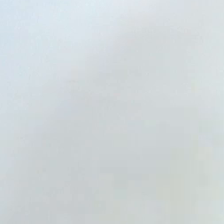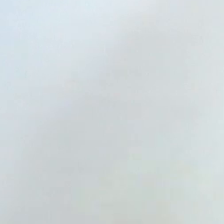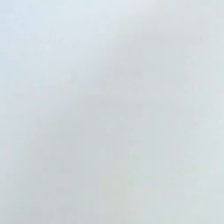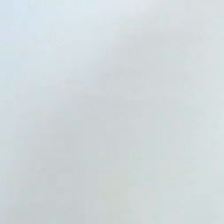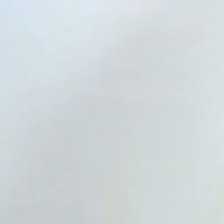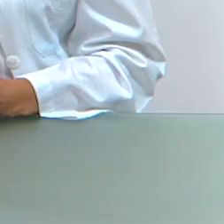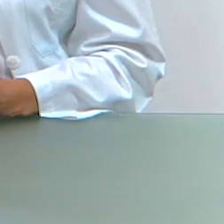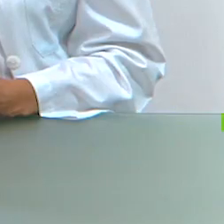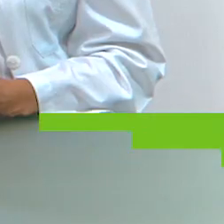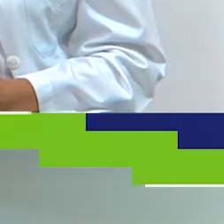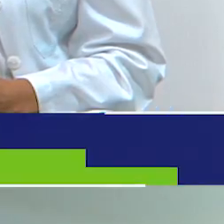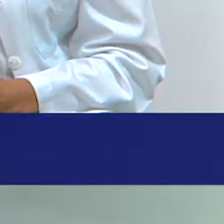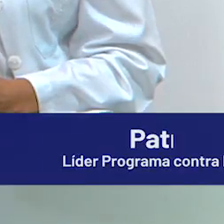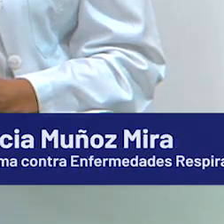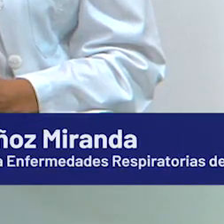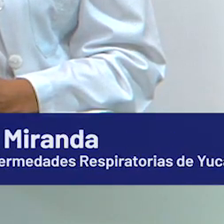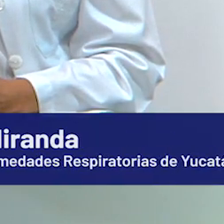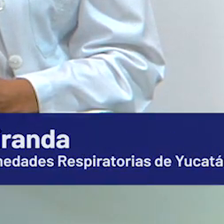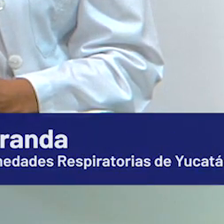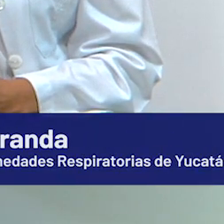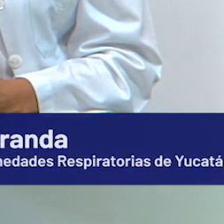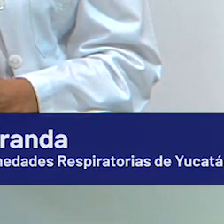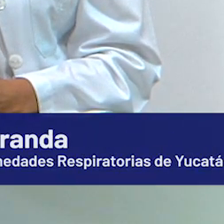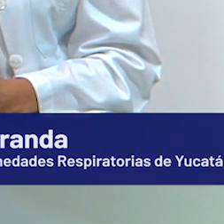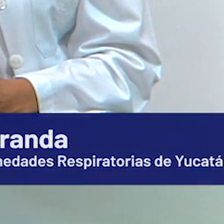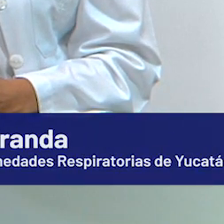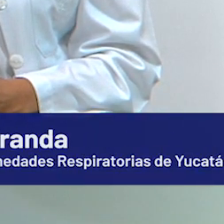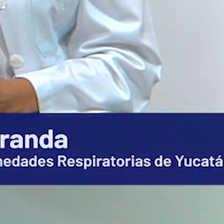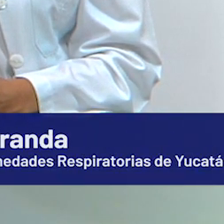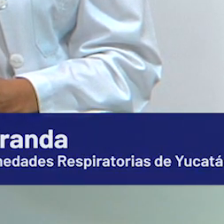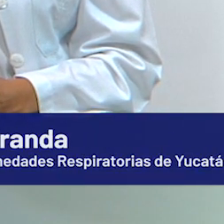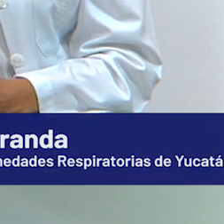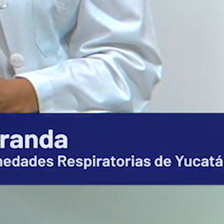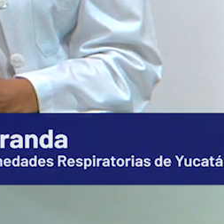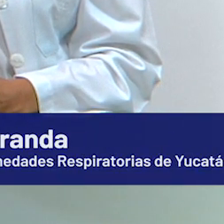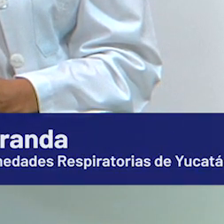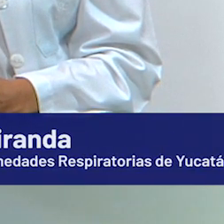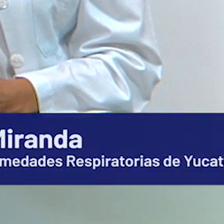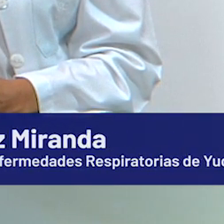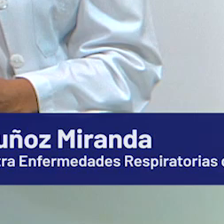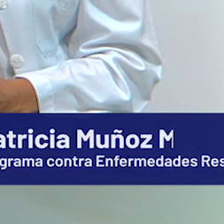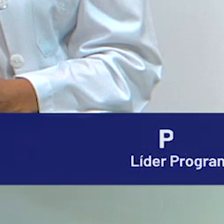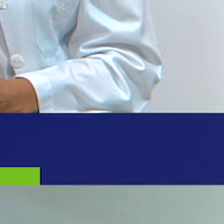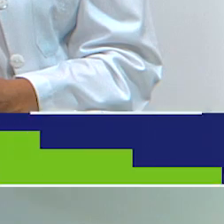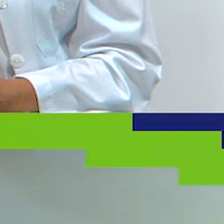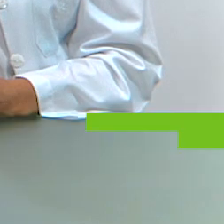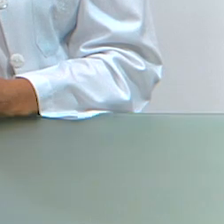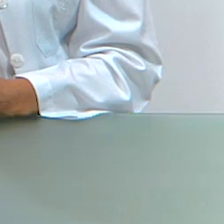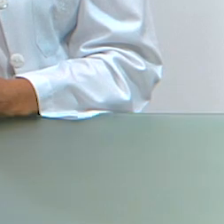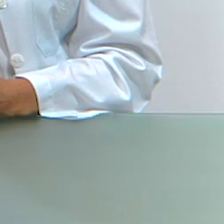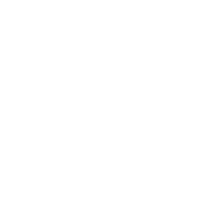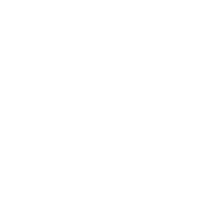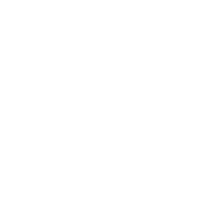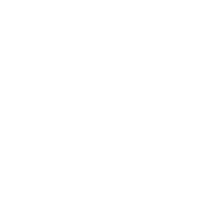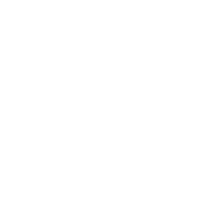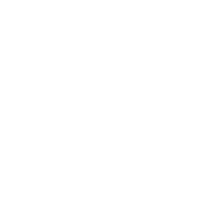Ese es el informe hasta el día de hoy, doctora. Gracias. Estaremos actualizando esta información todos los días por este mismo medio. Muchas gracias.